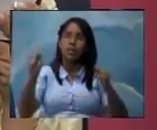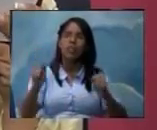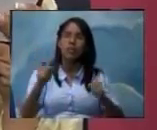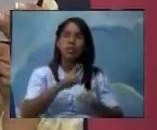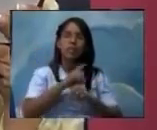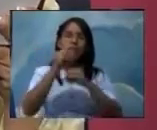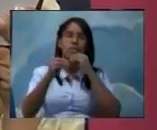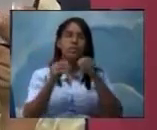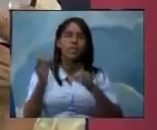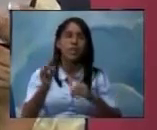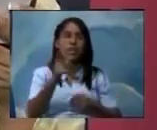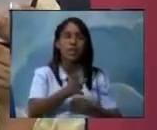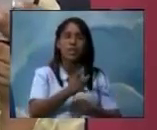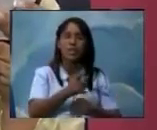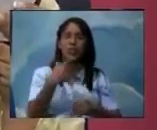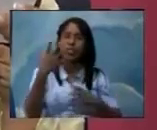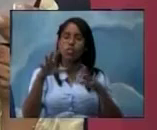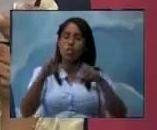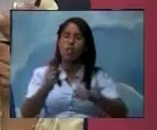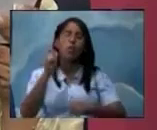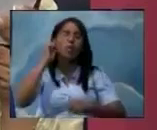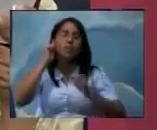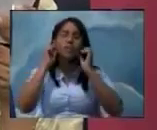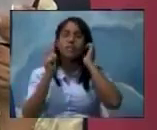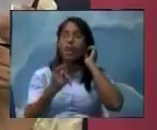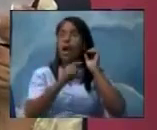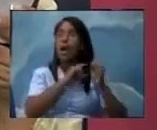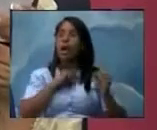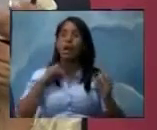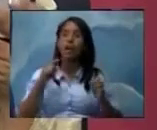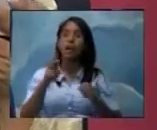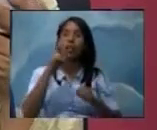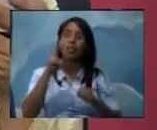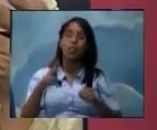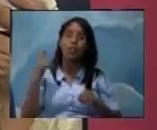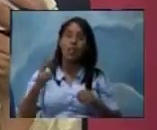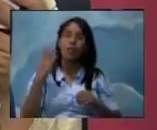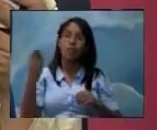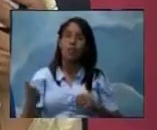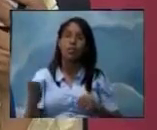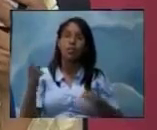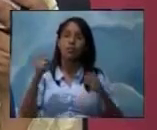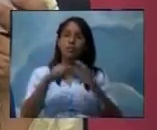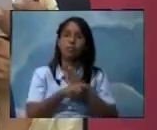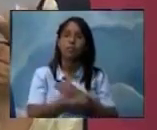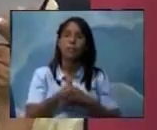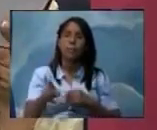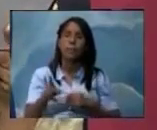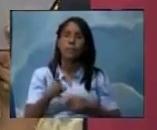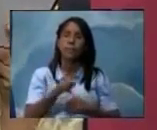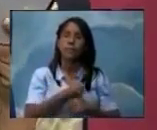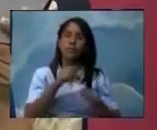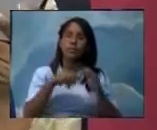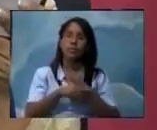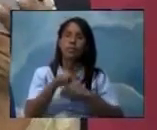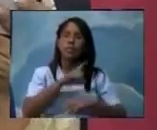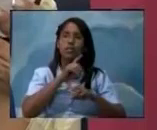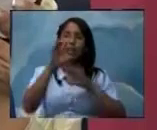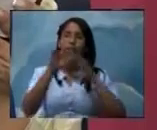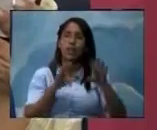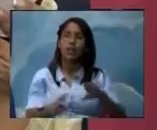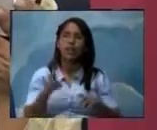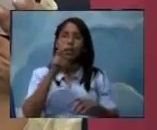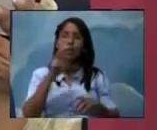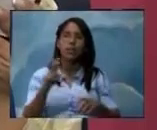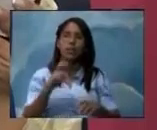¿verdad? De hecho, la gente cuando compra una cadena, un zarcillo, algo de valor, inclusive... los fondos de una nación